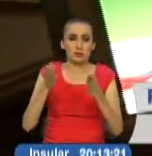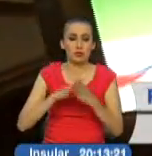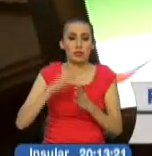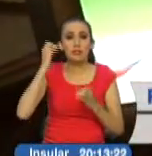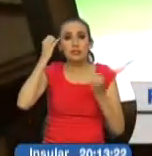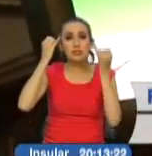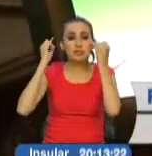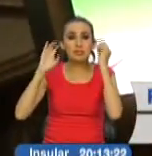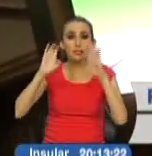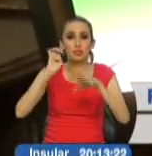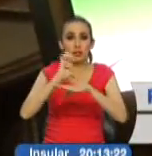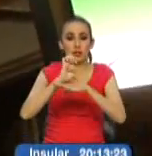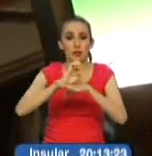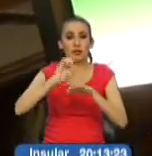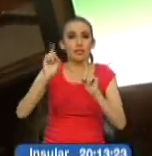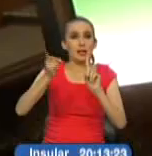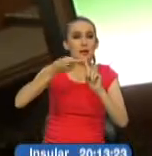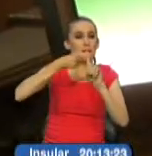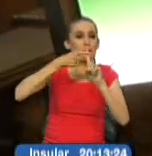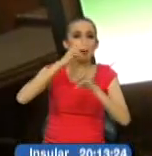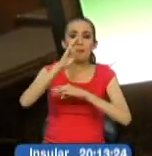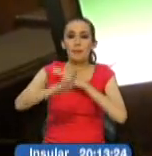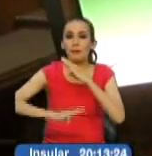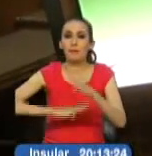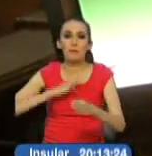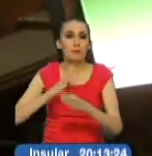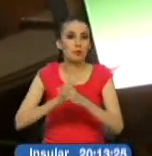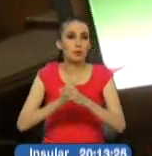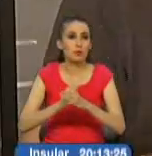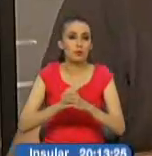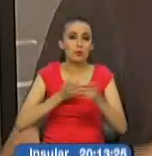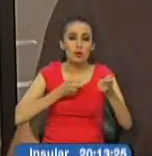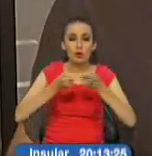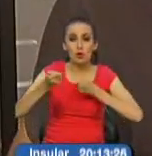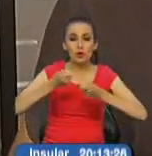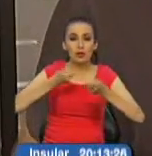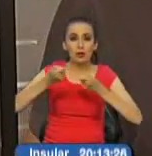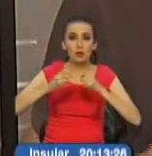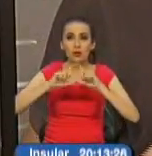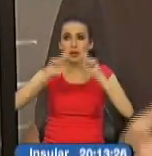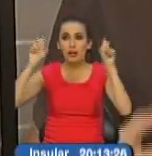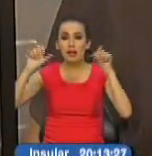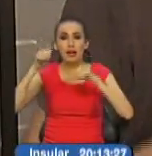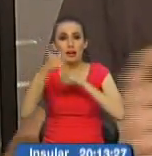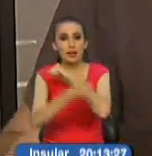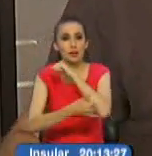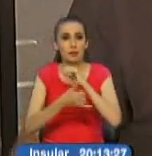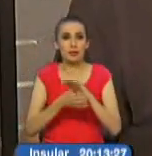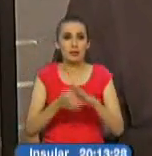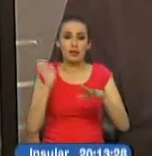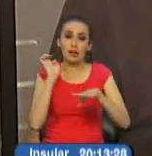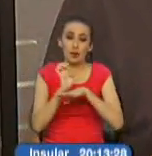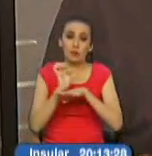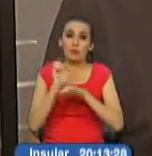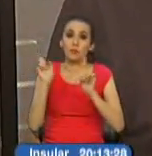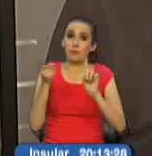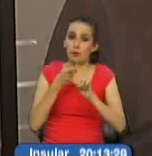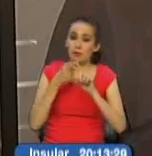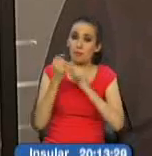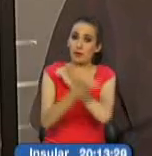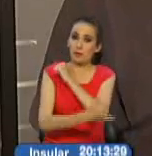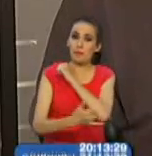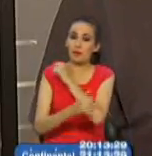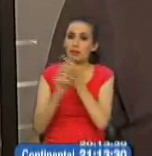iniciativa, Ecuador es el primer país en el mundo en regular los paraísos fiscales. Es muy positivo que Ecuador sea el primer país que empiece